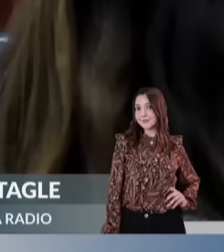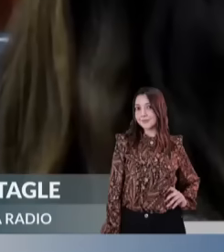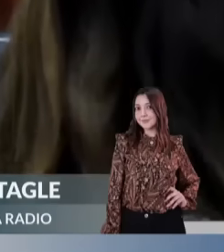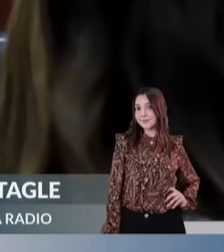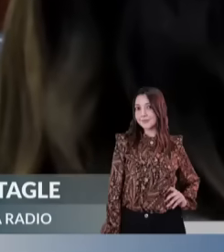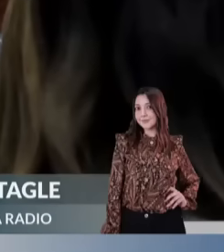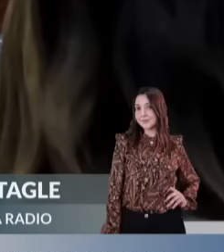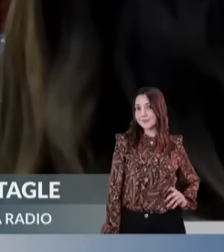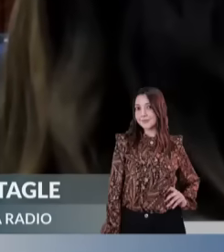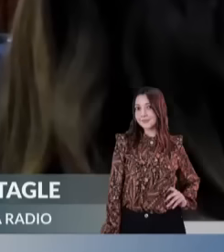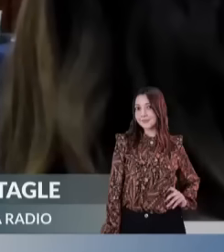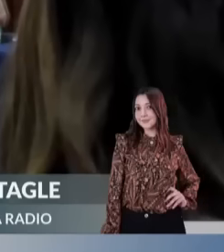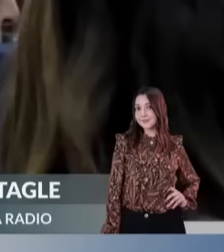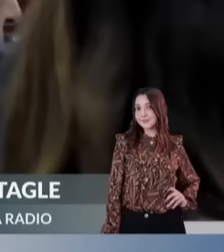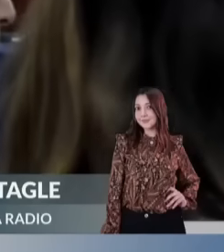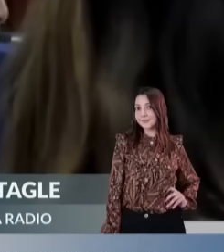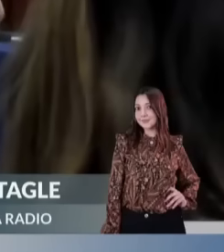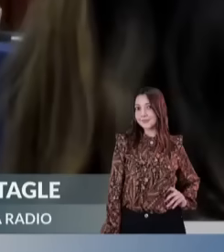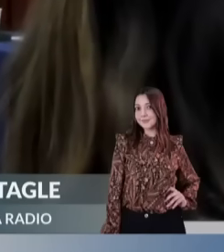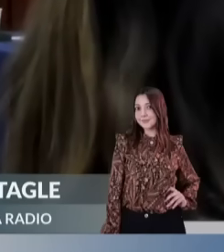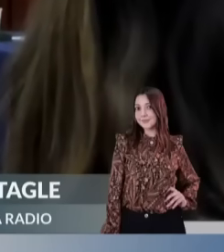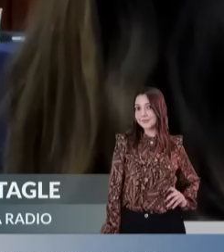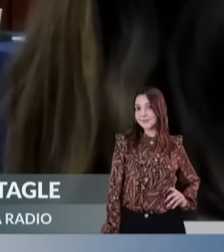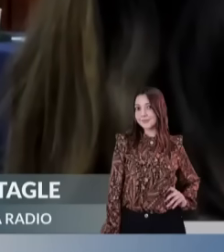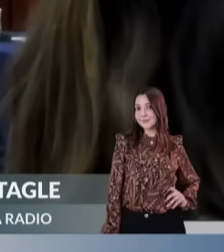¿Por qué tendremos que pensar que solo esto?